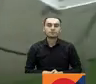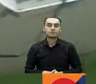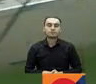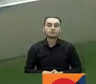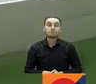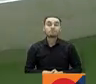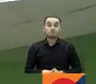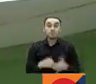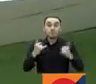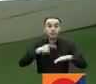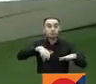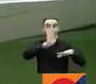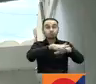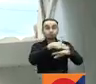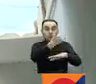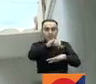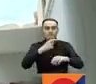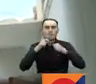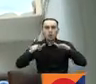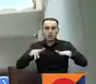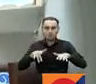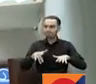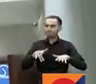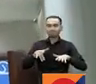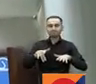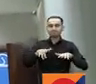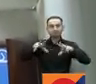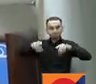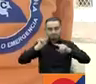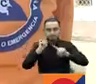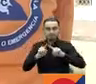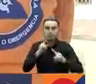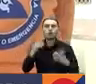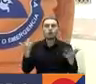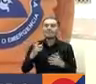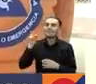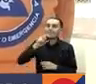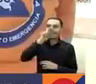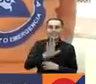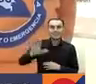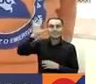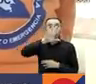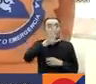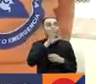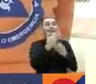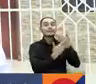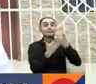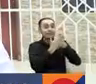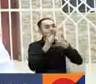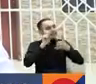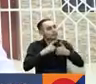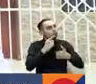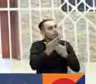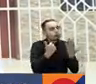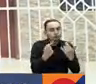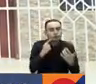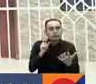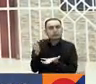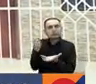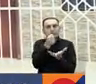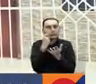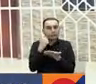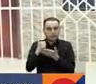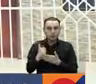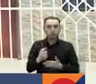La declaratoria de calamidad pública fue adoptada para solicitar ayudas del orden nacional y departamental. Se reúne el Consejo Municipal